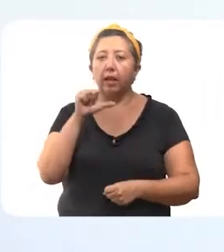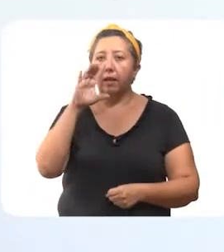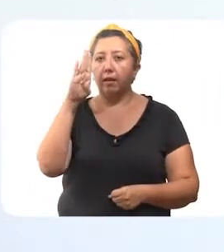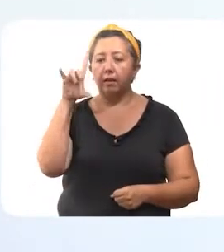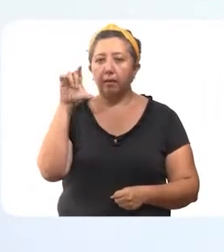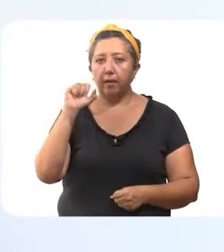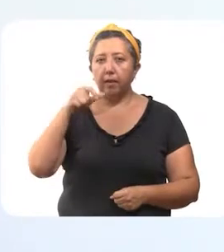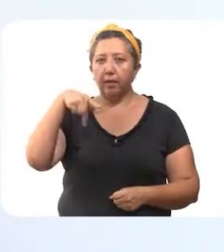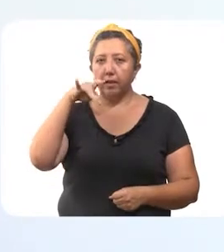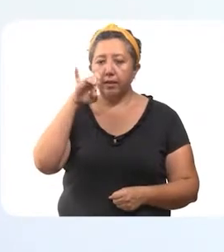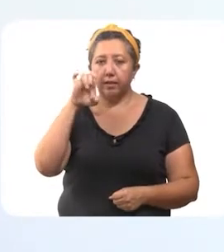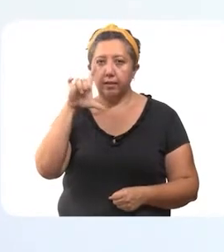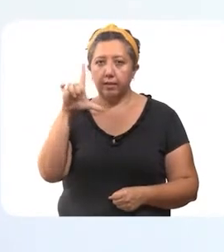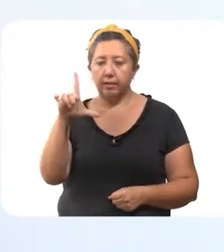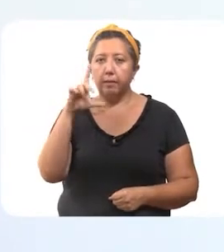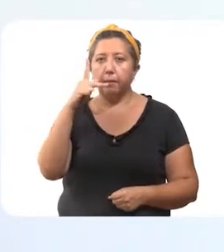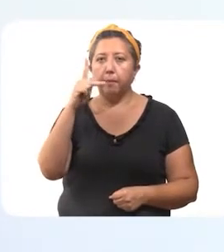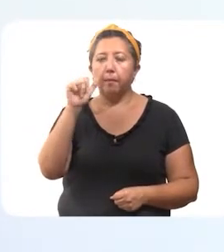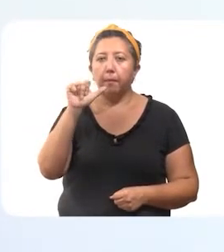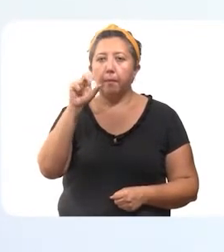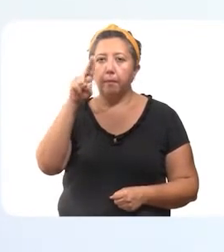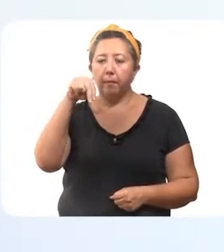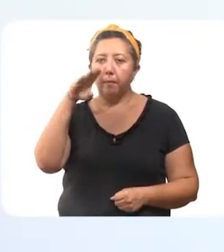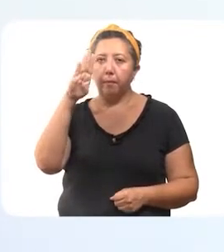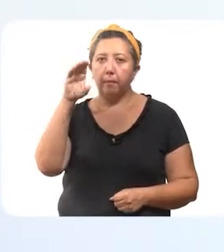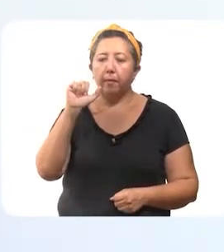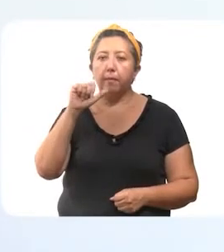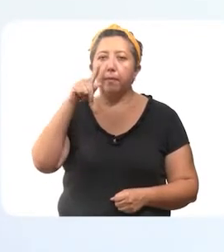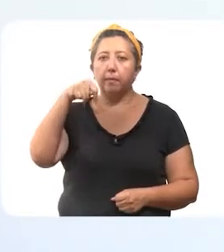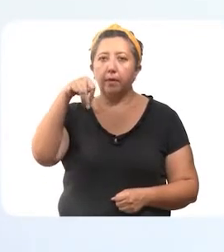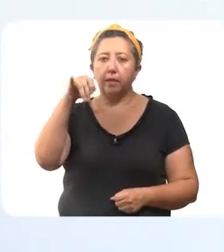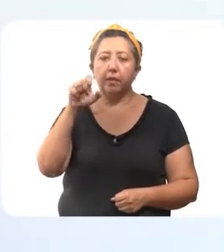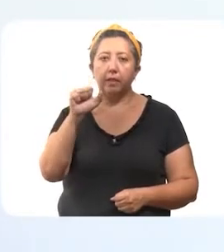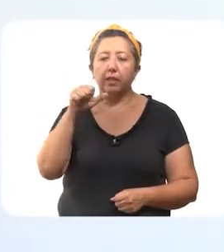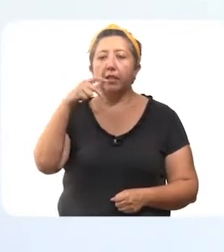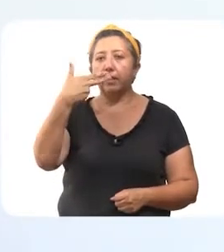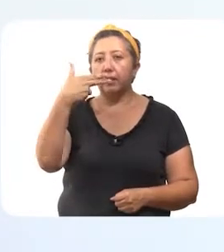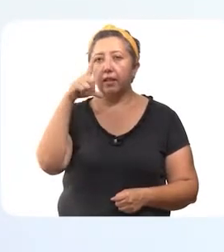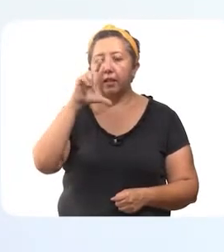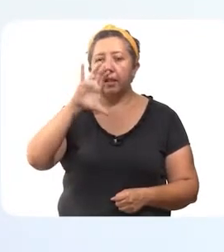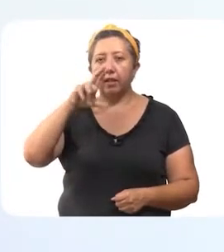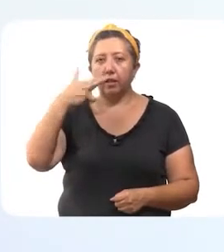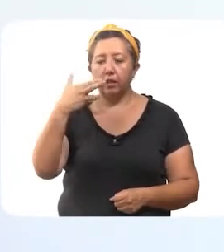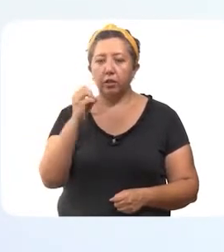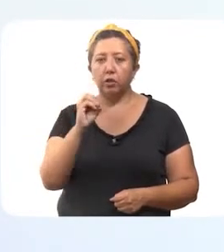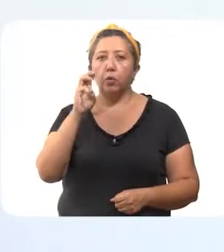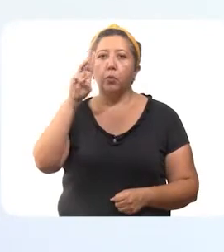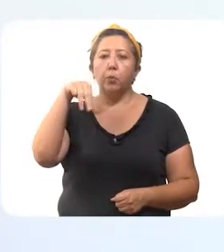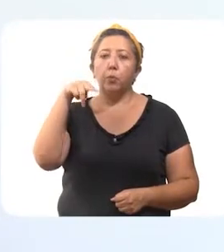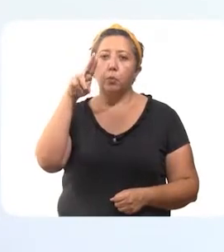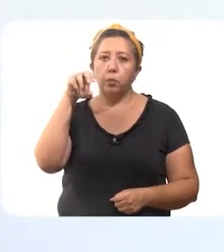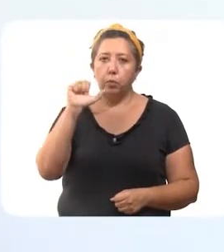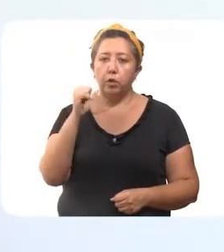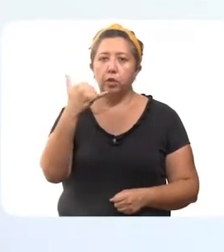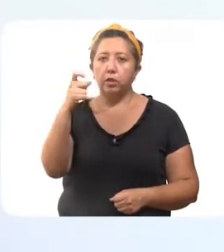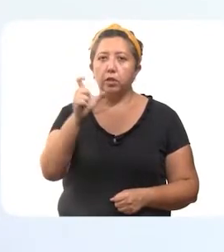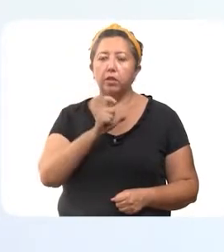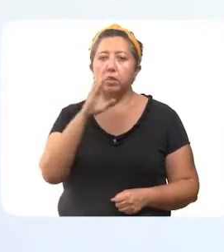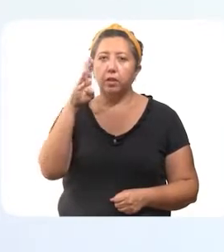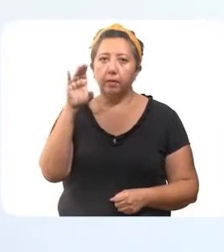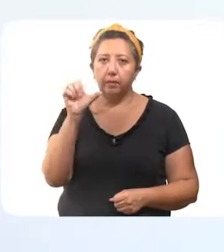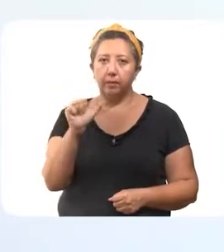Abalá, Aquil, Tzitzantún, Panabá, Seyé, Tequit, Tinum, Jalachó, Muna, Tecot, Zucacab y